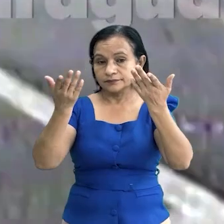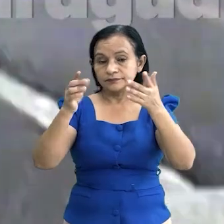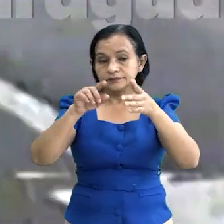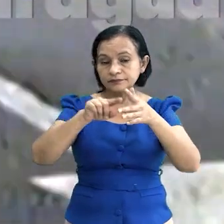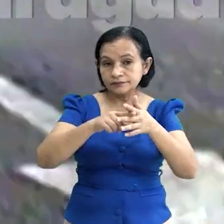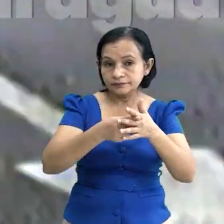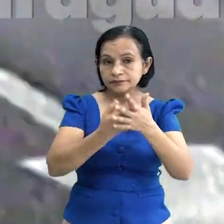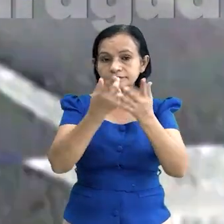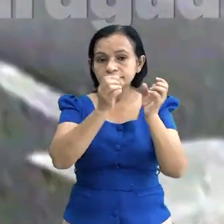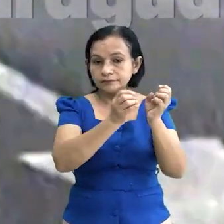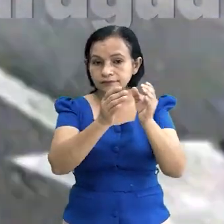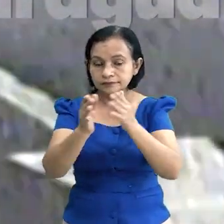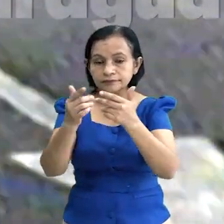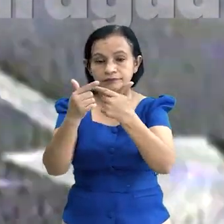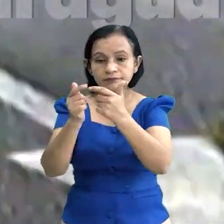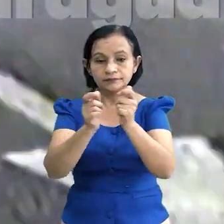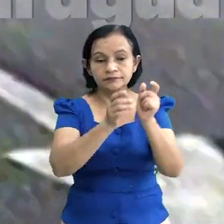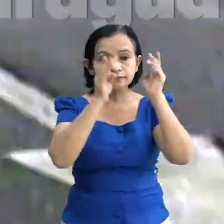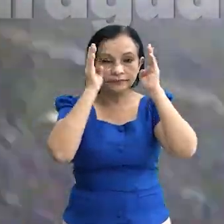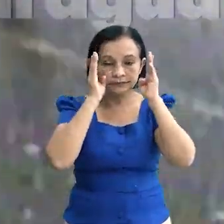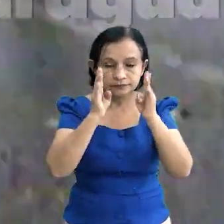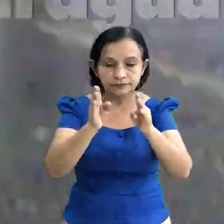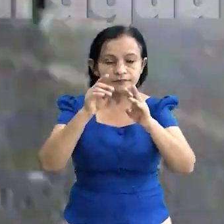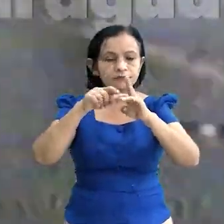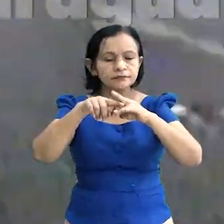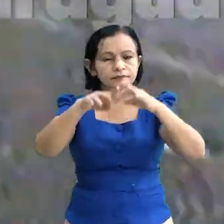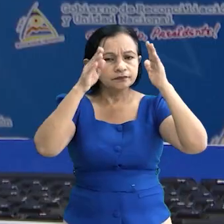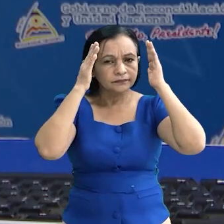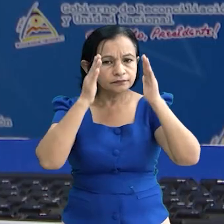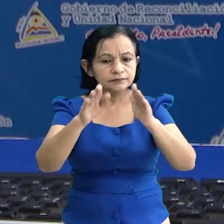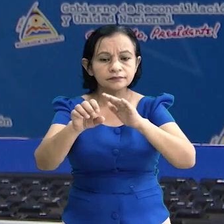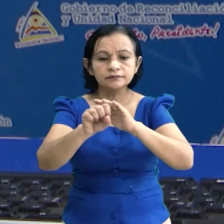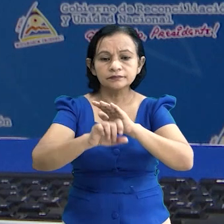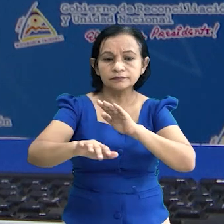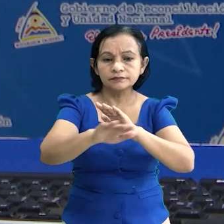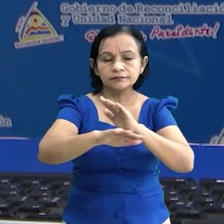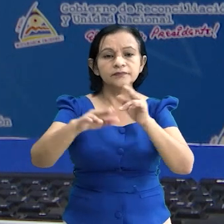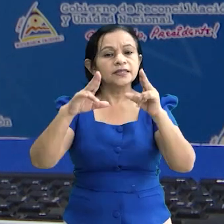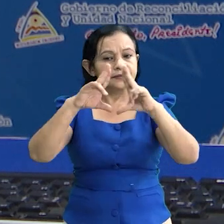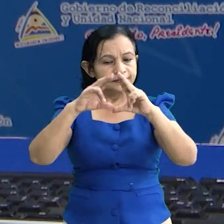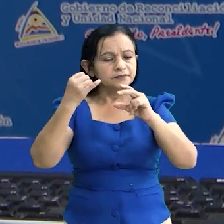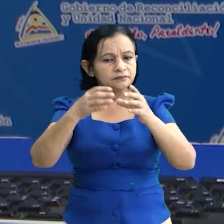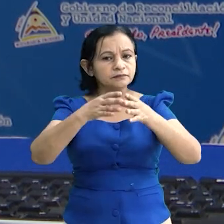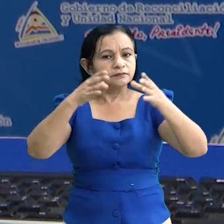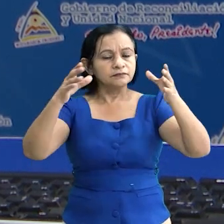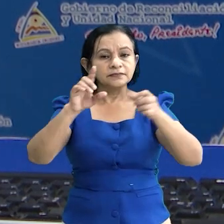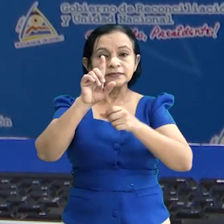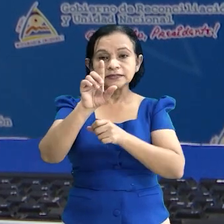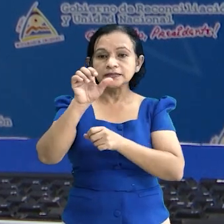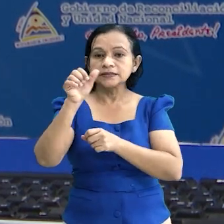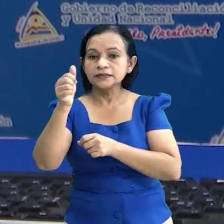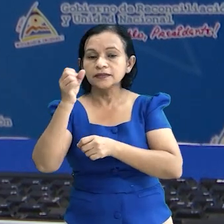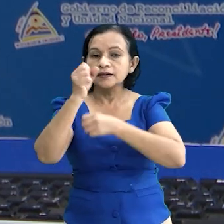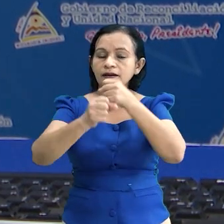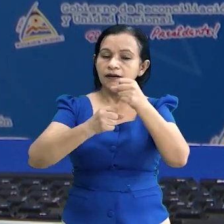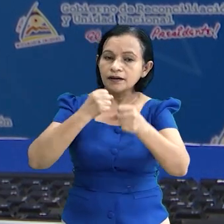de la creación y organización de brigadas de atención psicosocial. Es decir, que Nicaragua ha crecido. Son 16